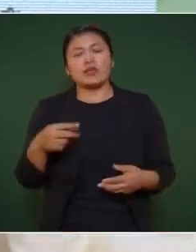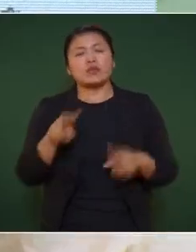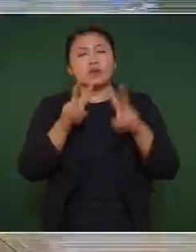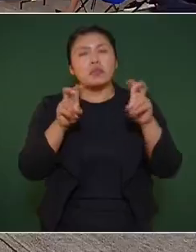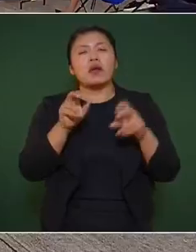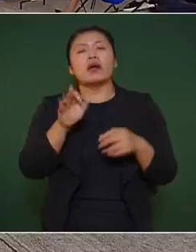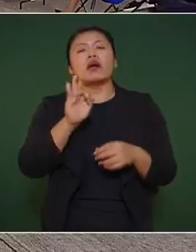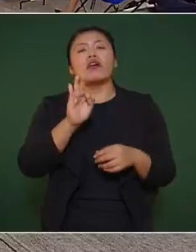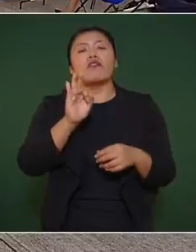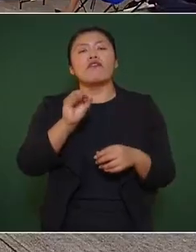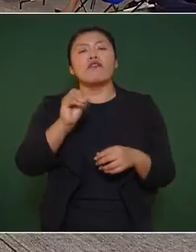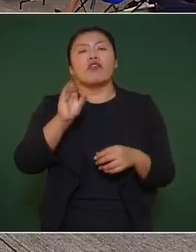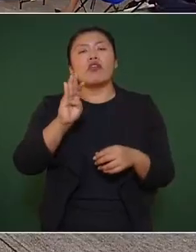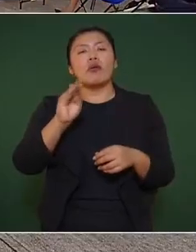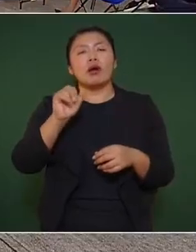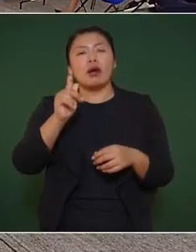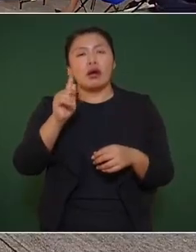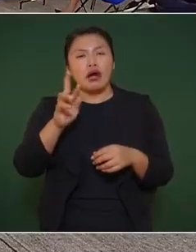Rescata a los de arriba